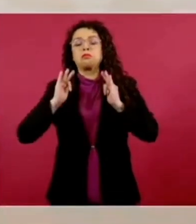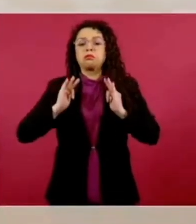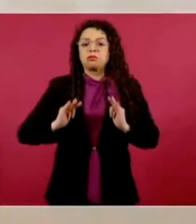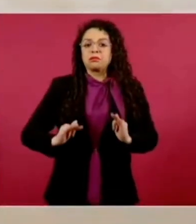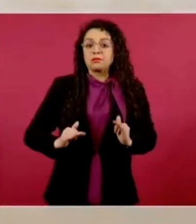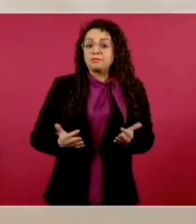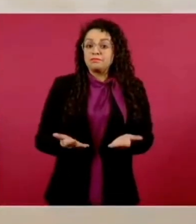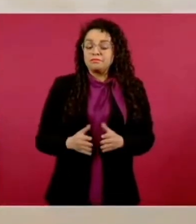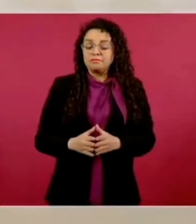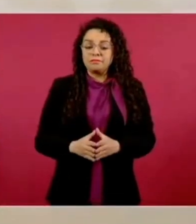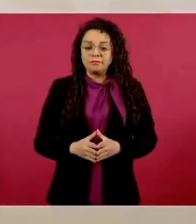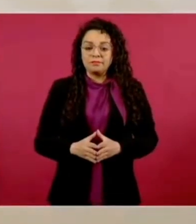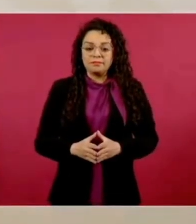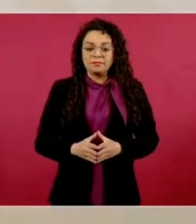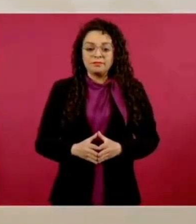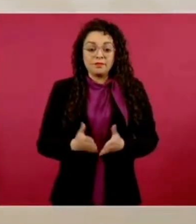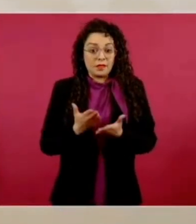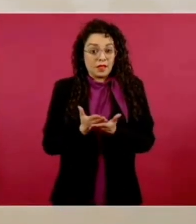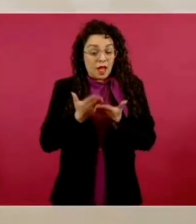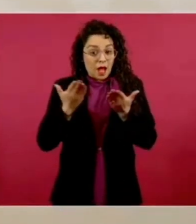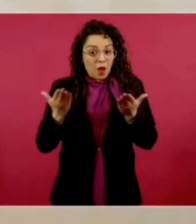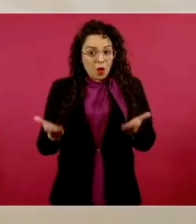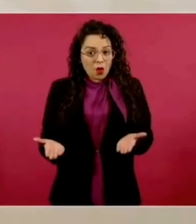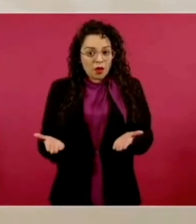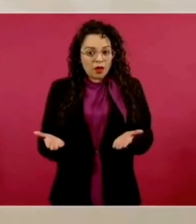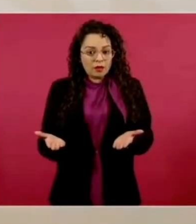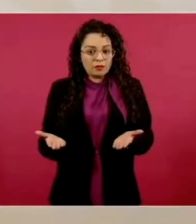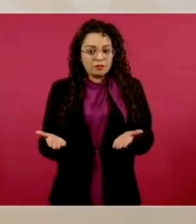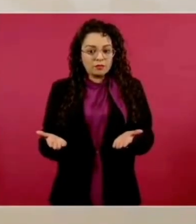hay una iniciativa ahora para